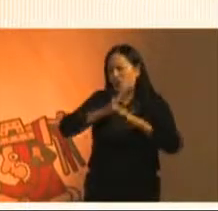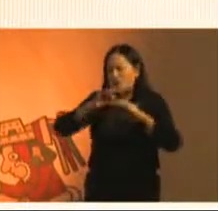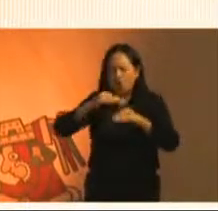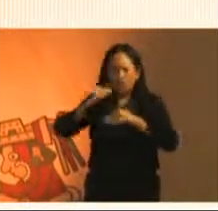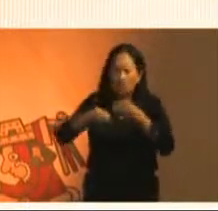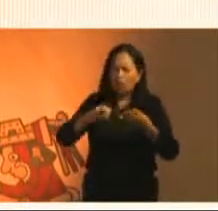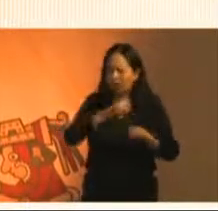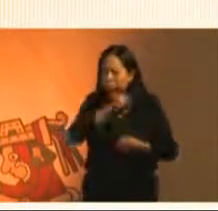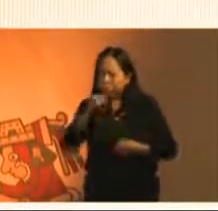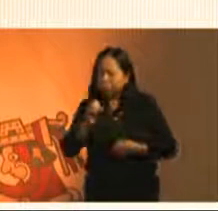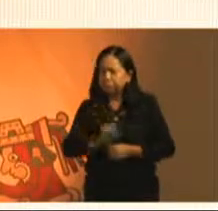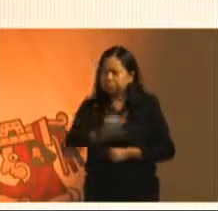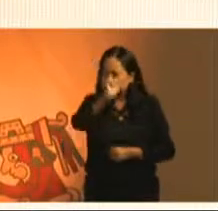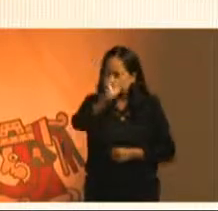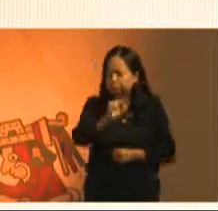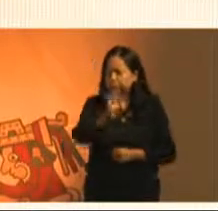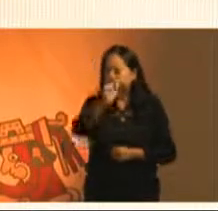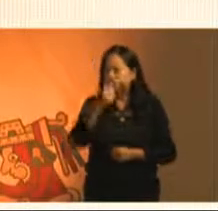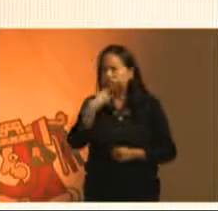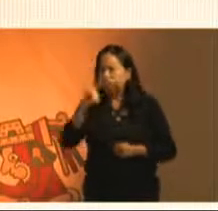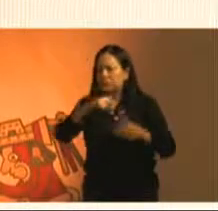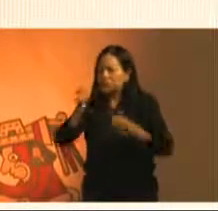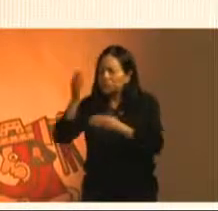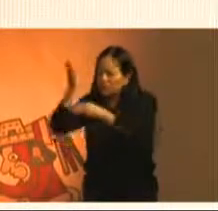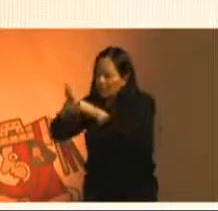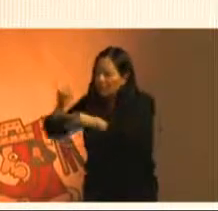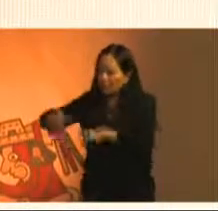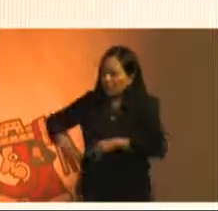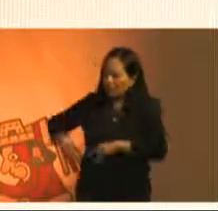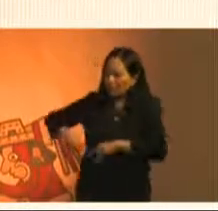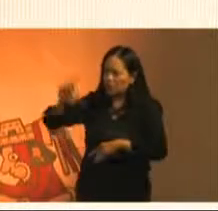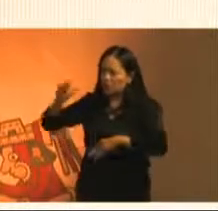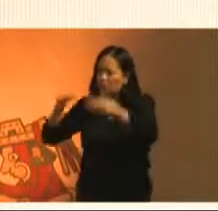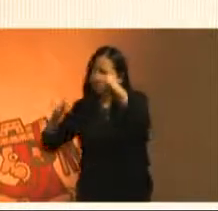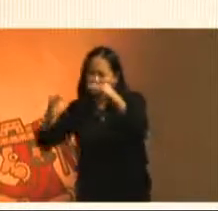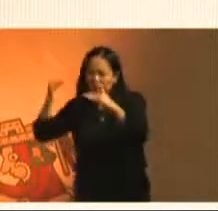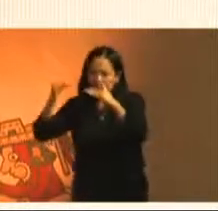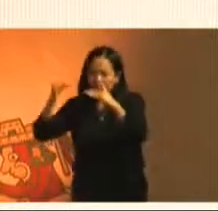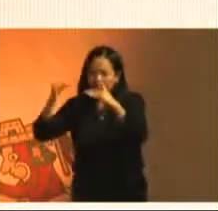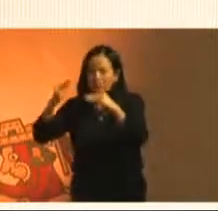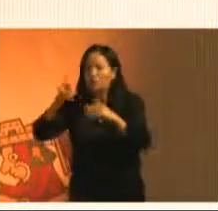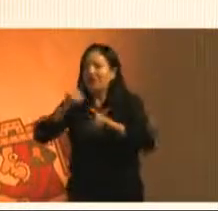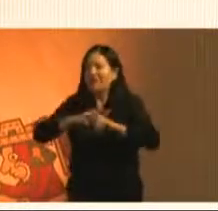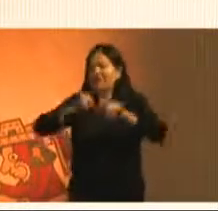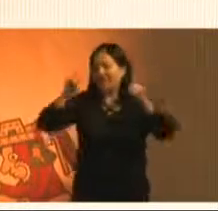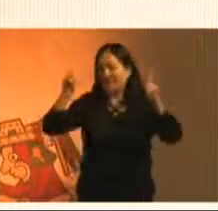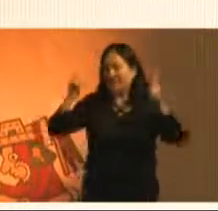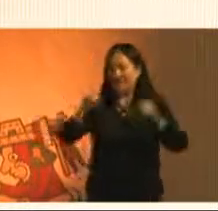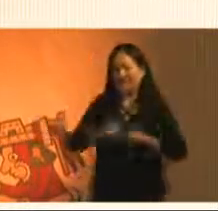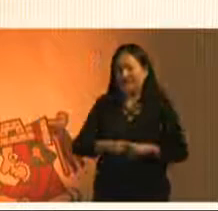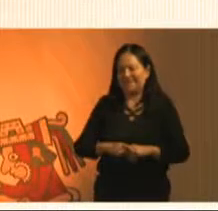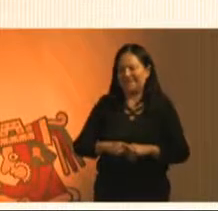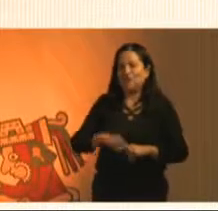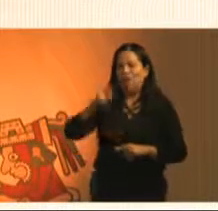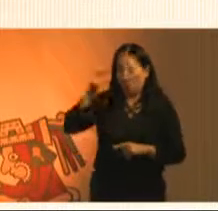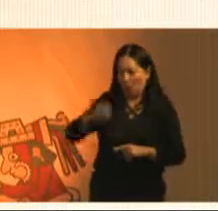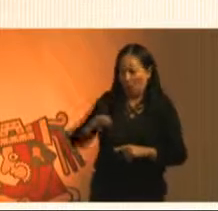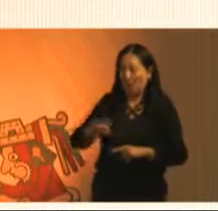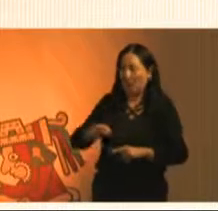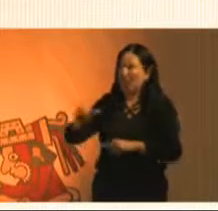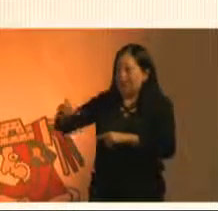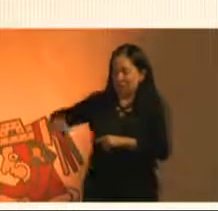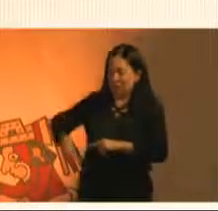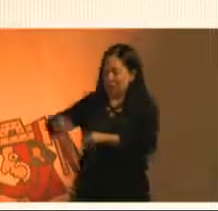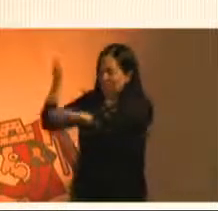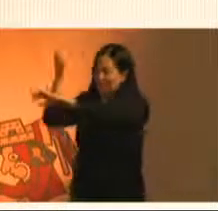un poquito mejor y después llegar al gobierno para tener un gobierno un poquito mejor y estos no éstos querían destruir al estado capitalista